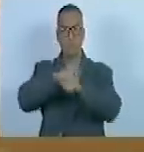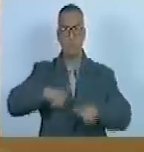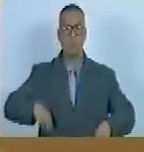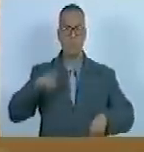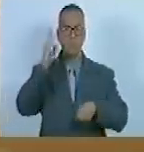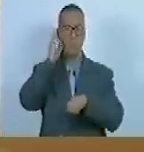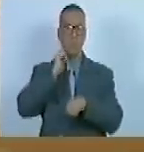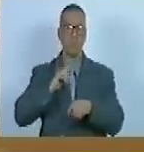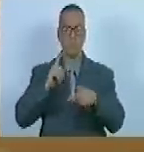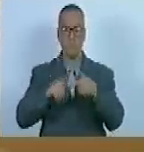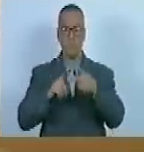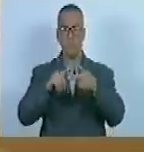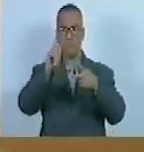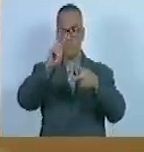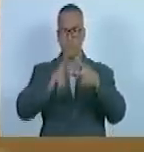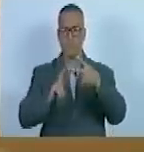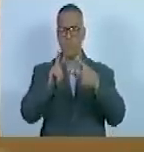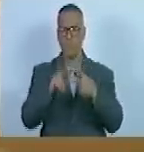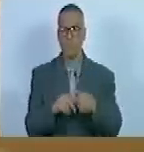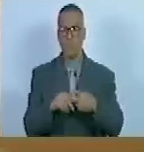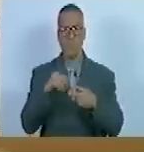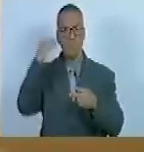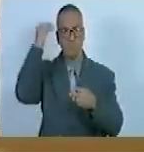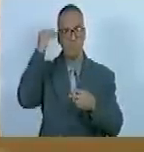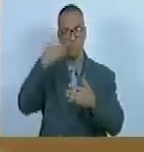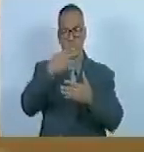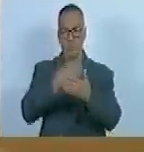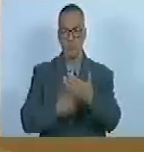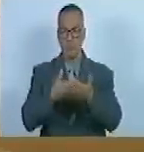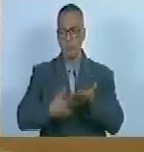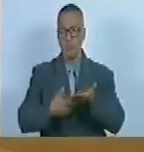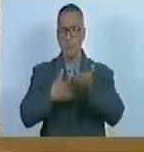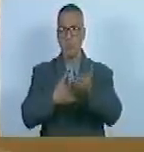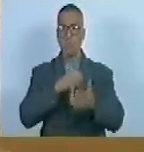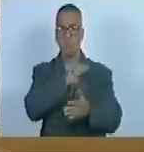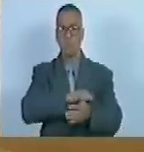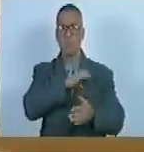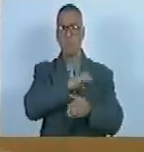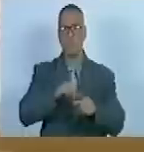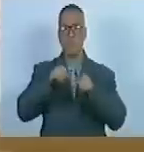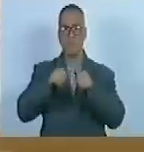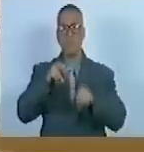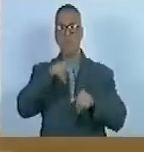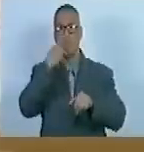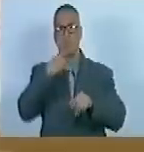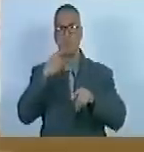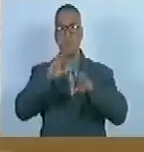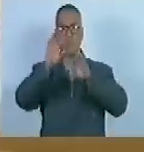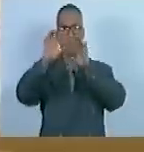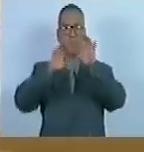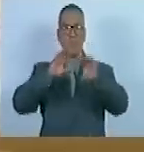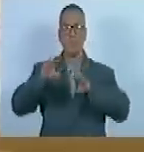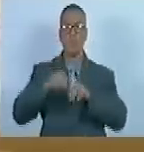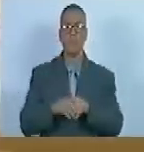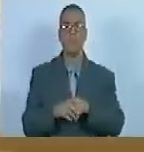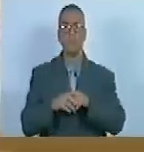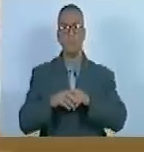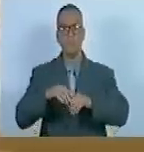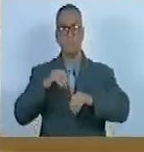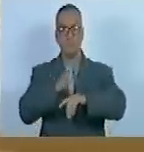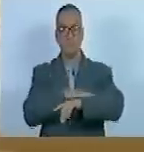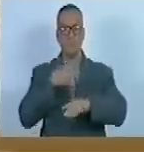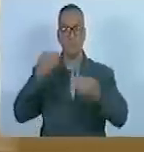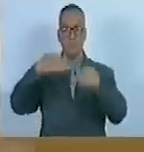Bolivariano. Punto número dos, considerar el informe presentado por la Comisión Permanente de Política Exterior, Soberanía